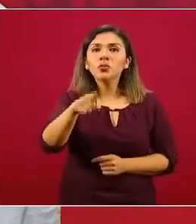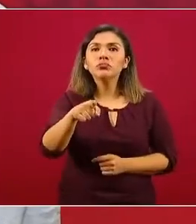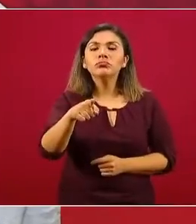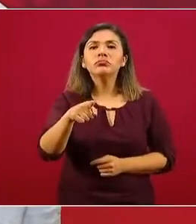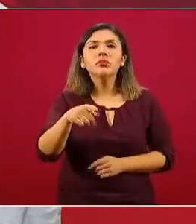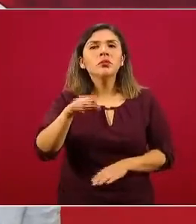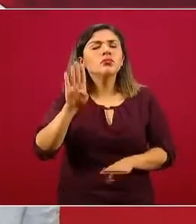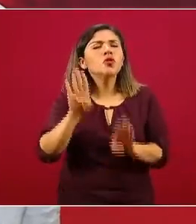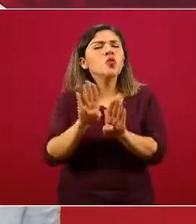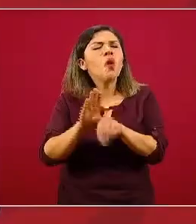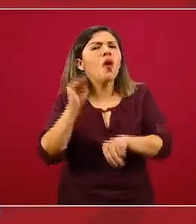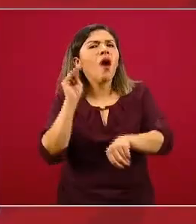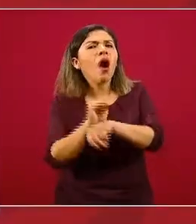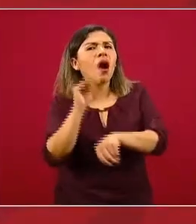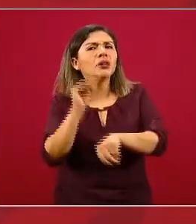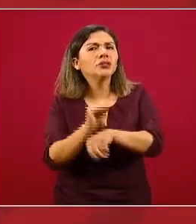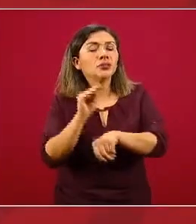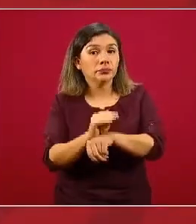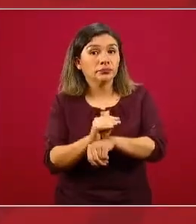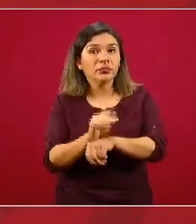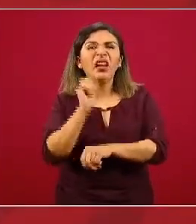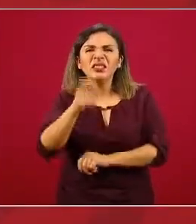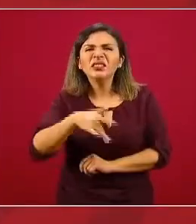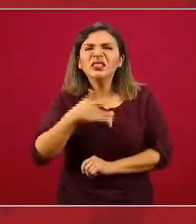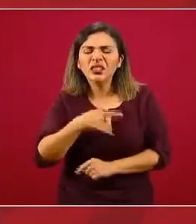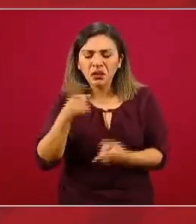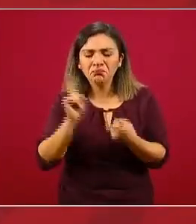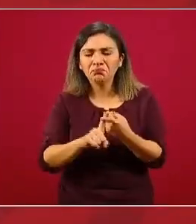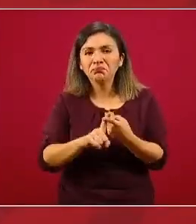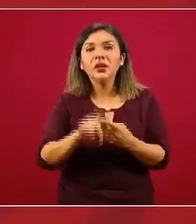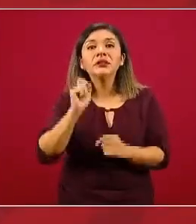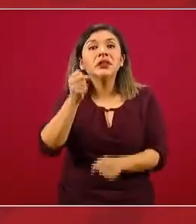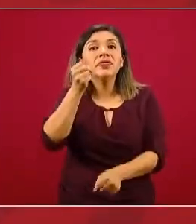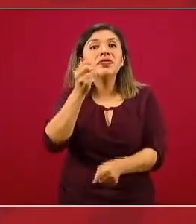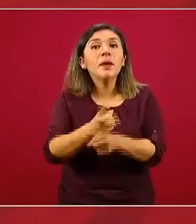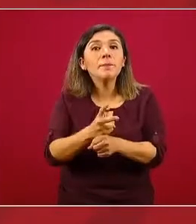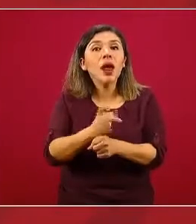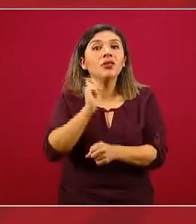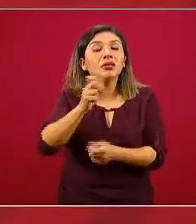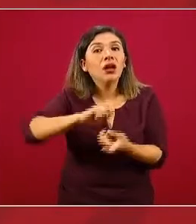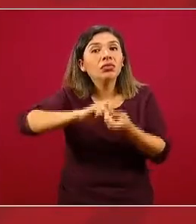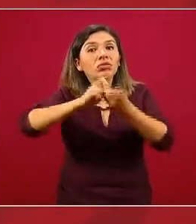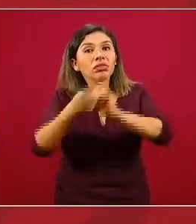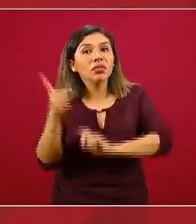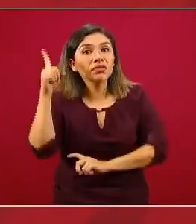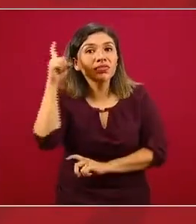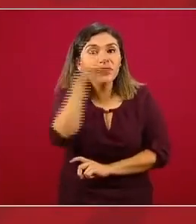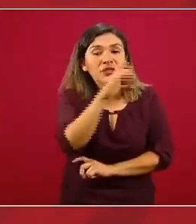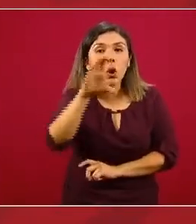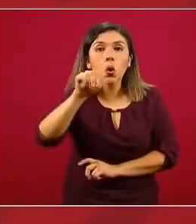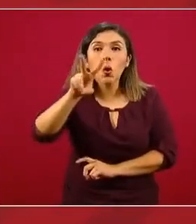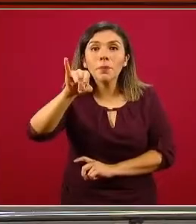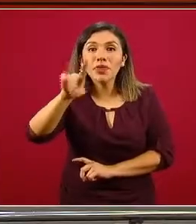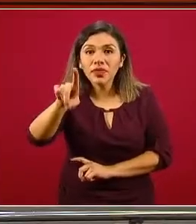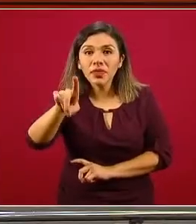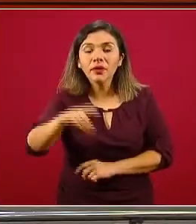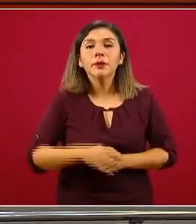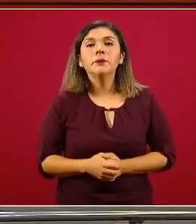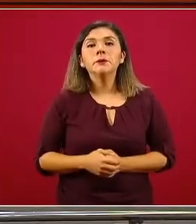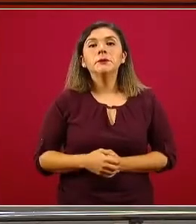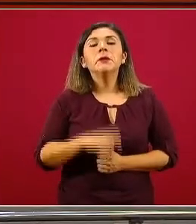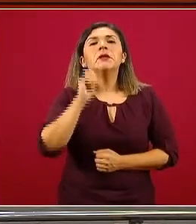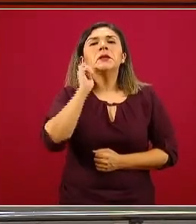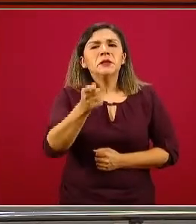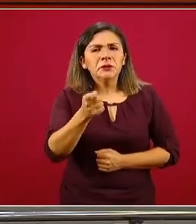haciendo suficiente caso. Estos síntomas son los síntomas tempranos de la complicación de COVID, y que